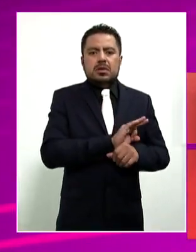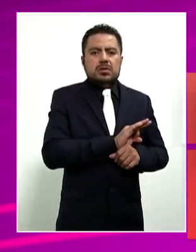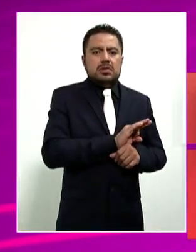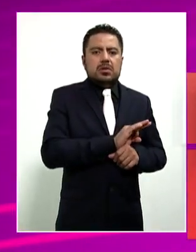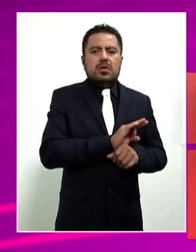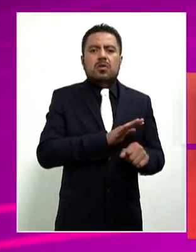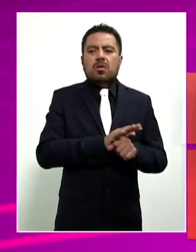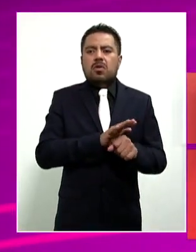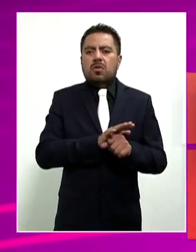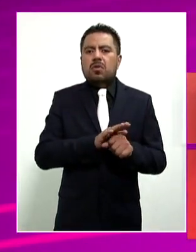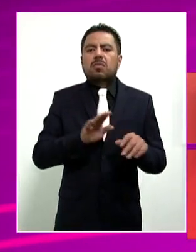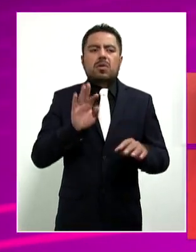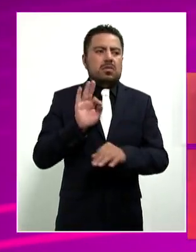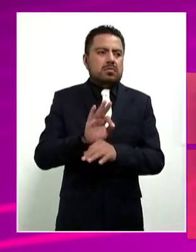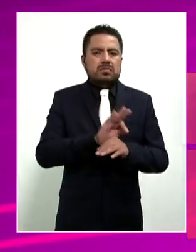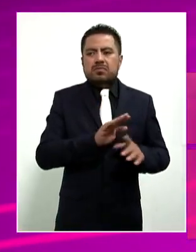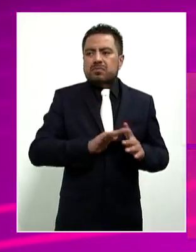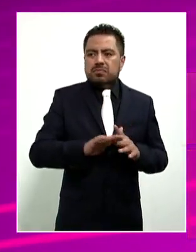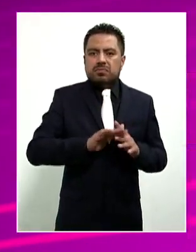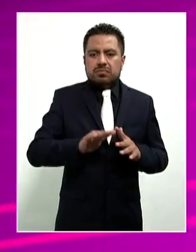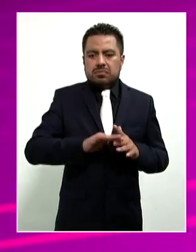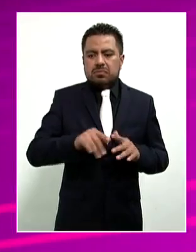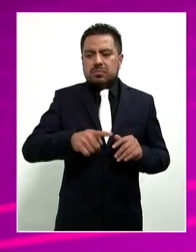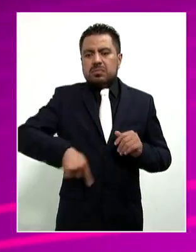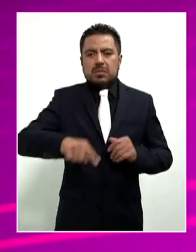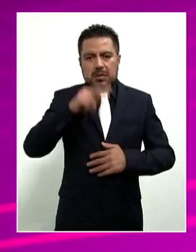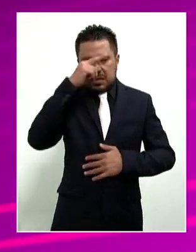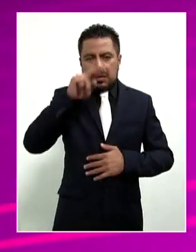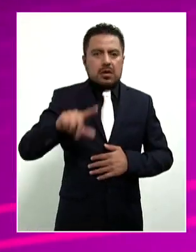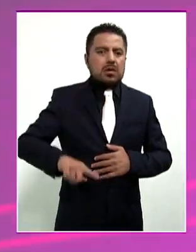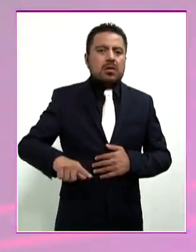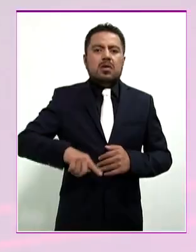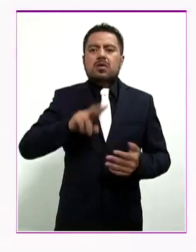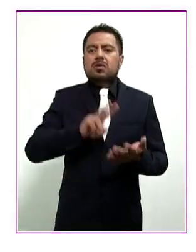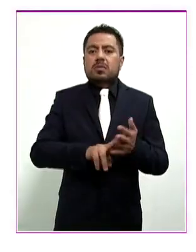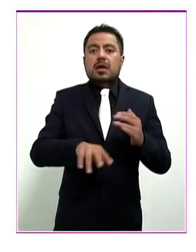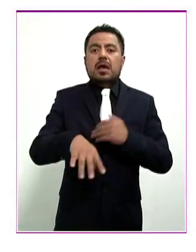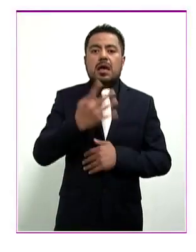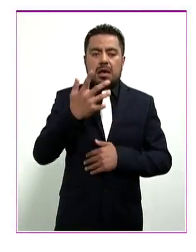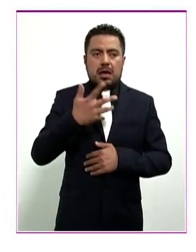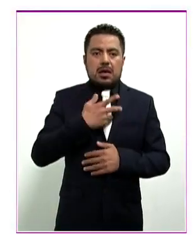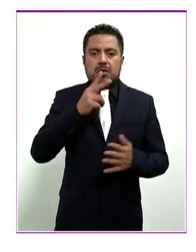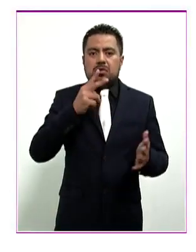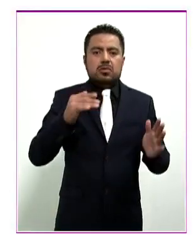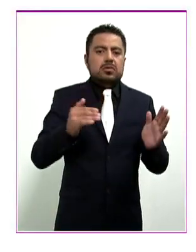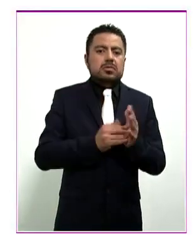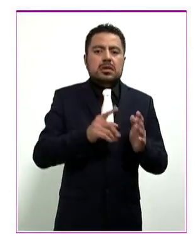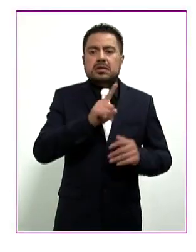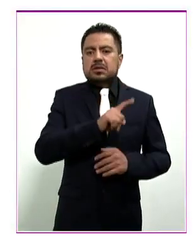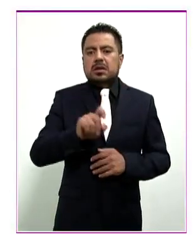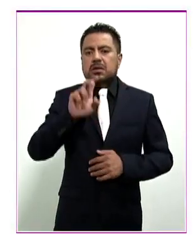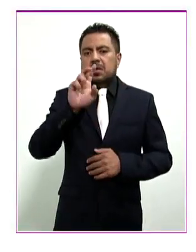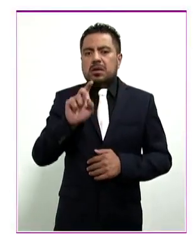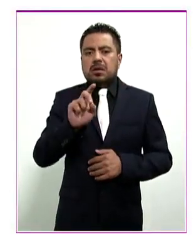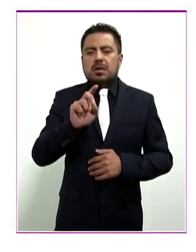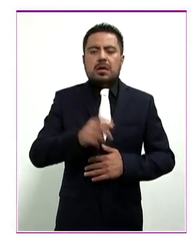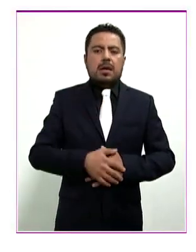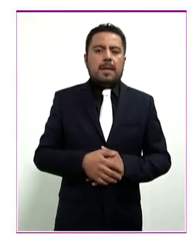como refugiados ante el Estado mexicano. Para 2014 tuvimos 2.130